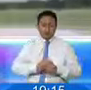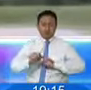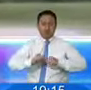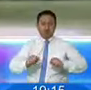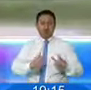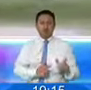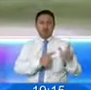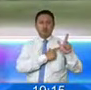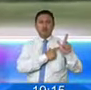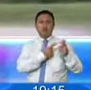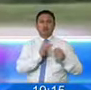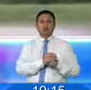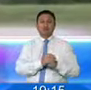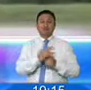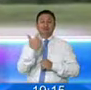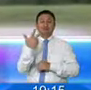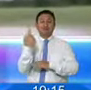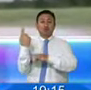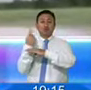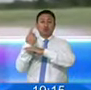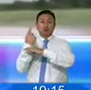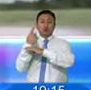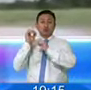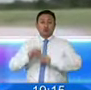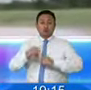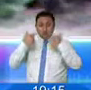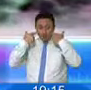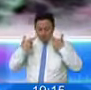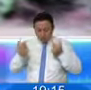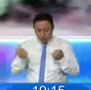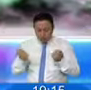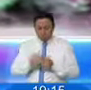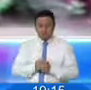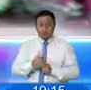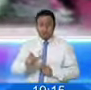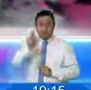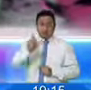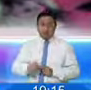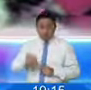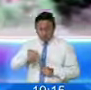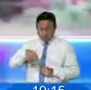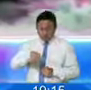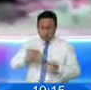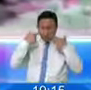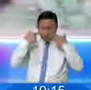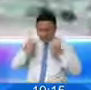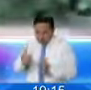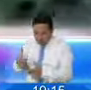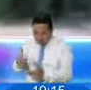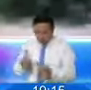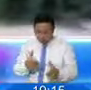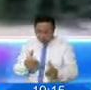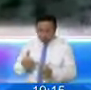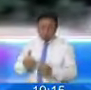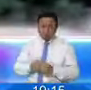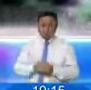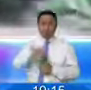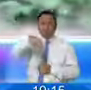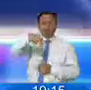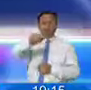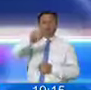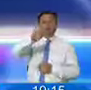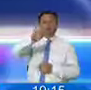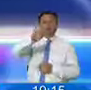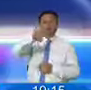Fuerzas Armadas usaron tres helicópteros que les permitía supervisar y proteger el trabajo de los militares en esta área ubicada en el departamento de Nariño.